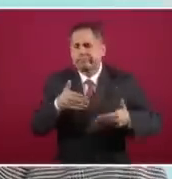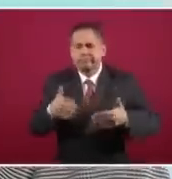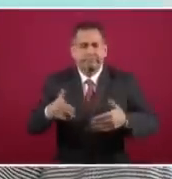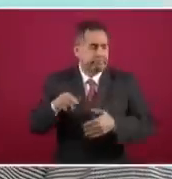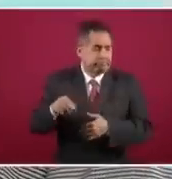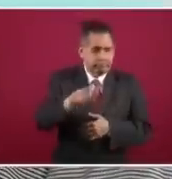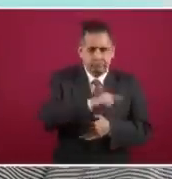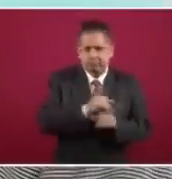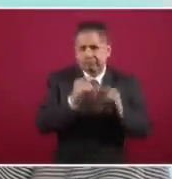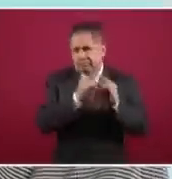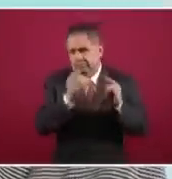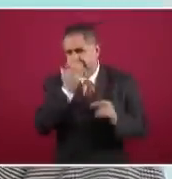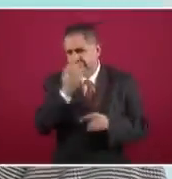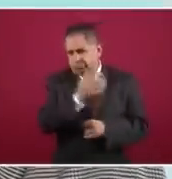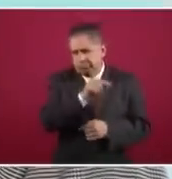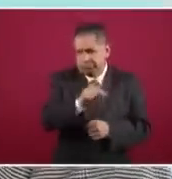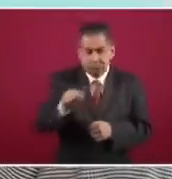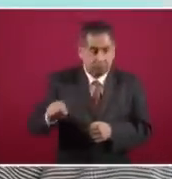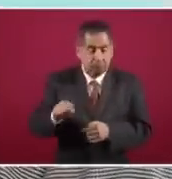establecimientos tradicionales